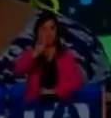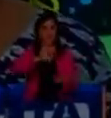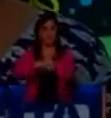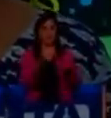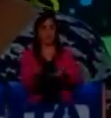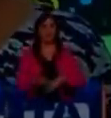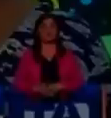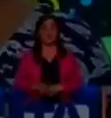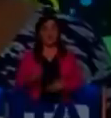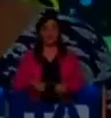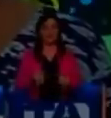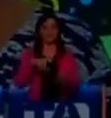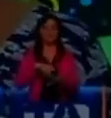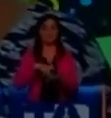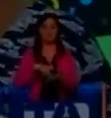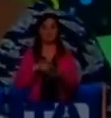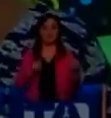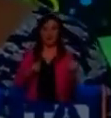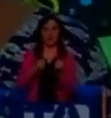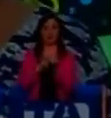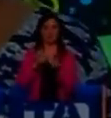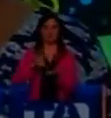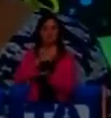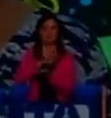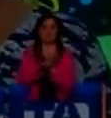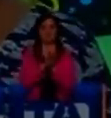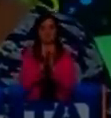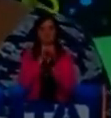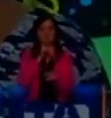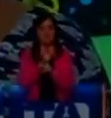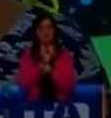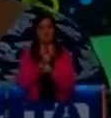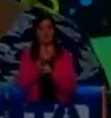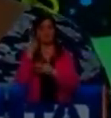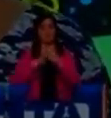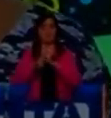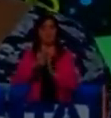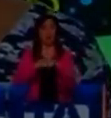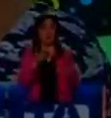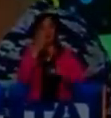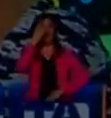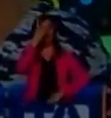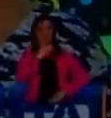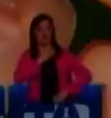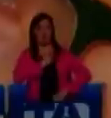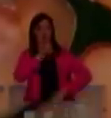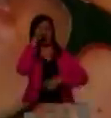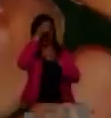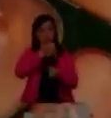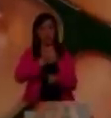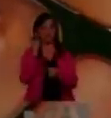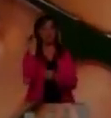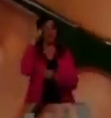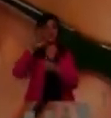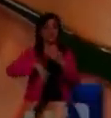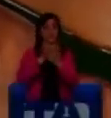seguir estudiando y no tuve apoyo de los colegios. Es por eso que una vez que mi hija muere, yo decido hacer la fundación. Quienes están